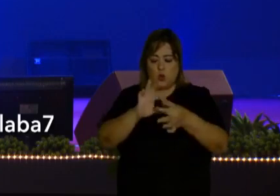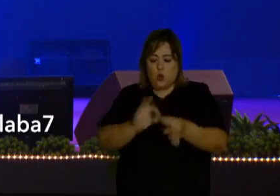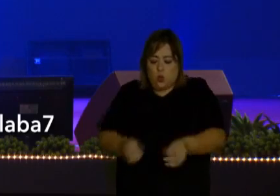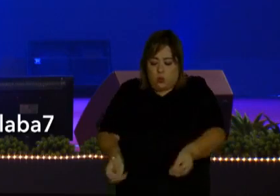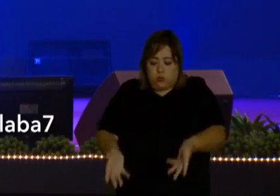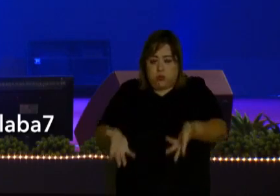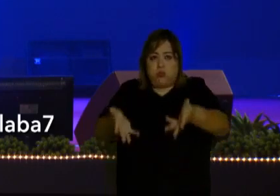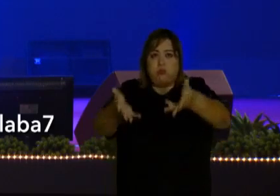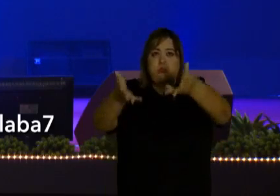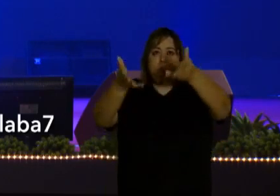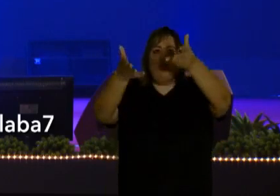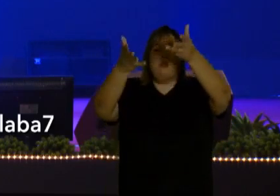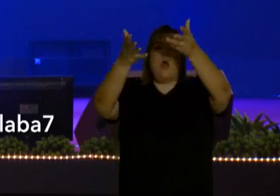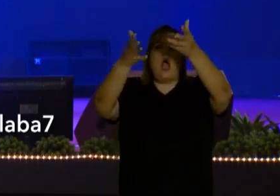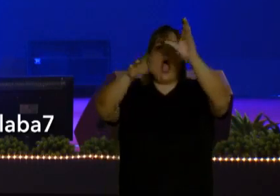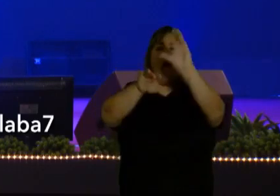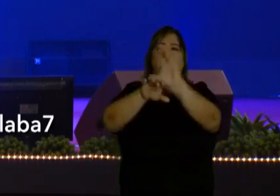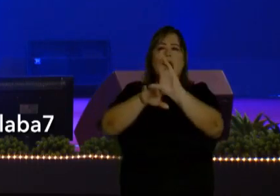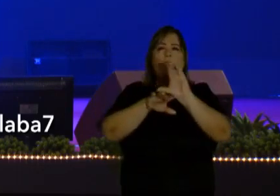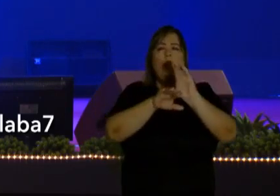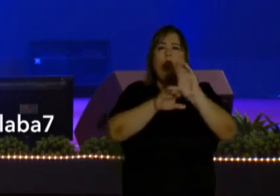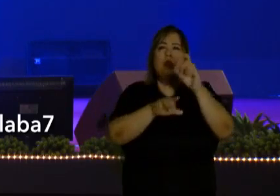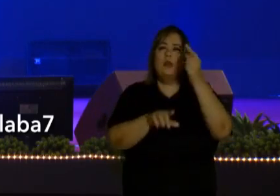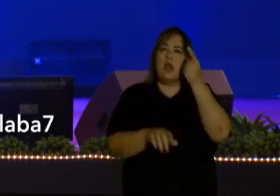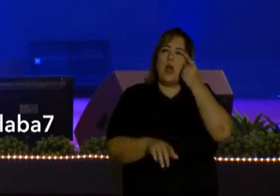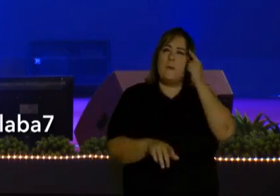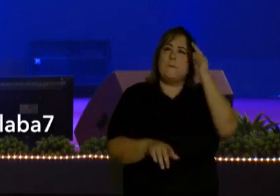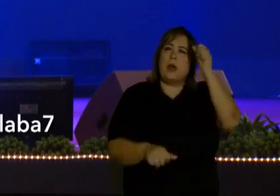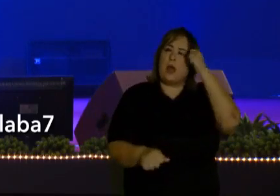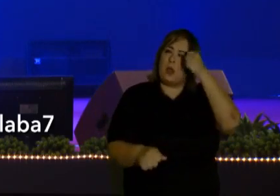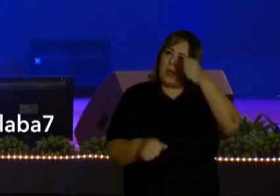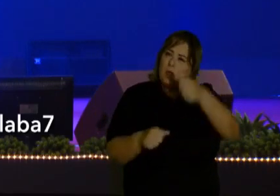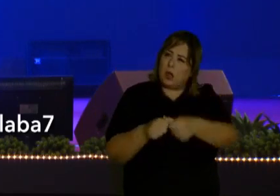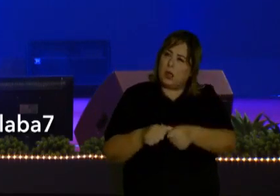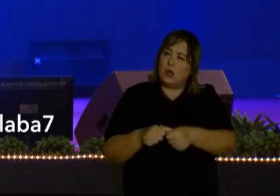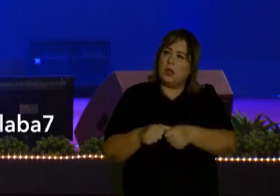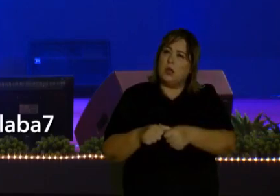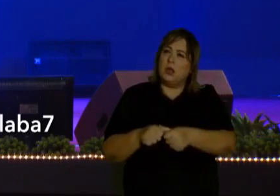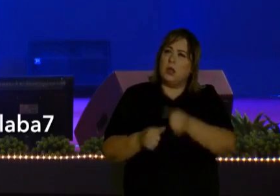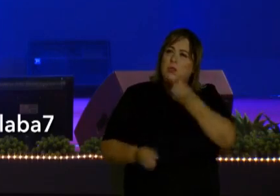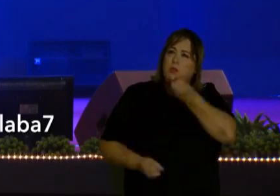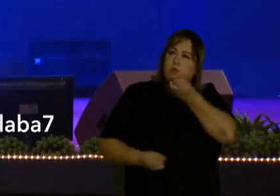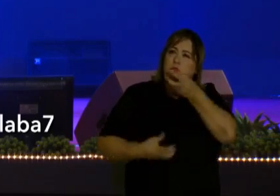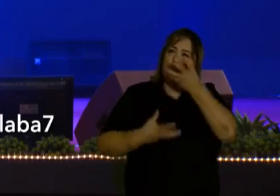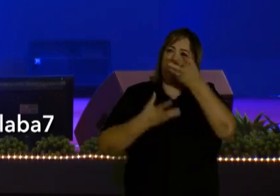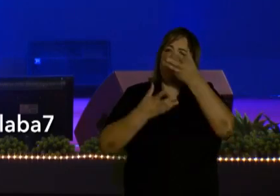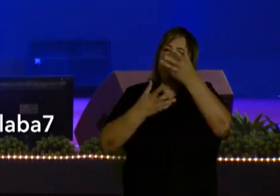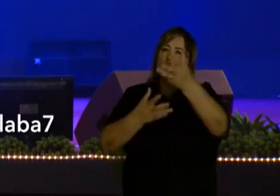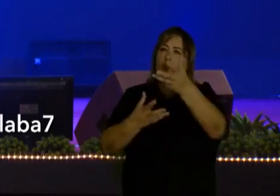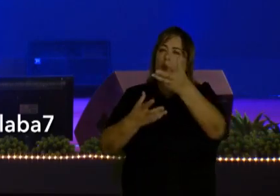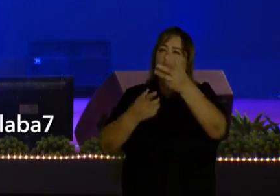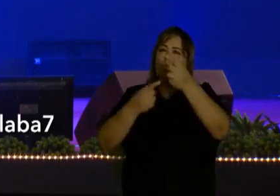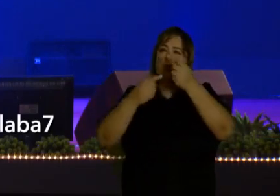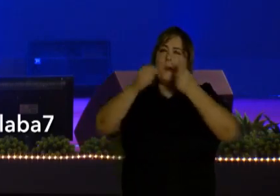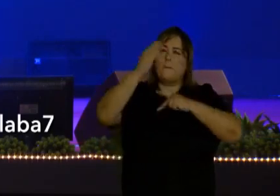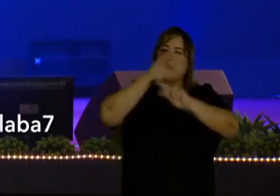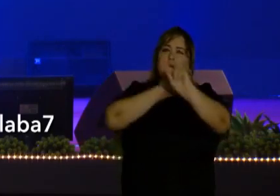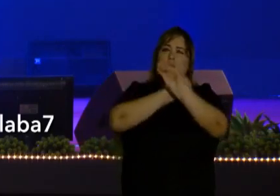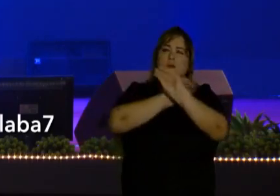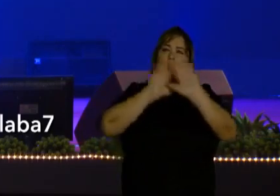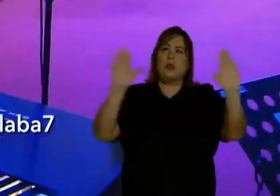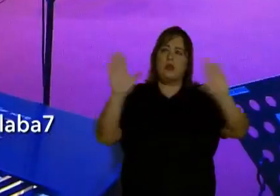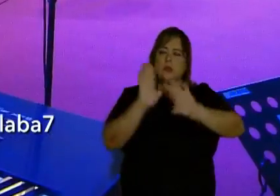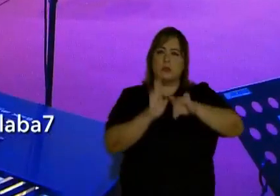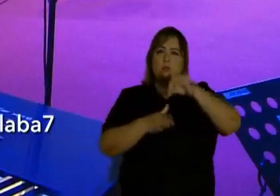con entendimiento, que pueda pararse y comenzar a profetizar sobre el viento. Hay hombres y mujeres con autoridad. Te dice el Espíritu Santo,